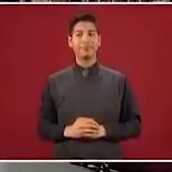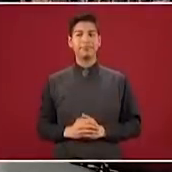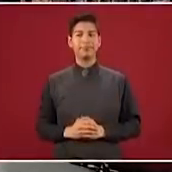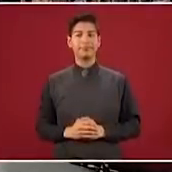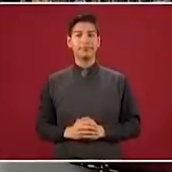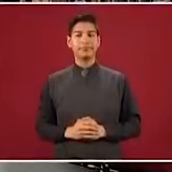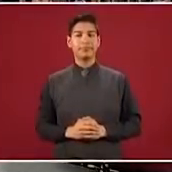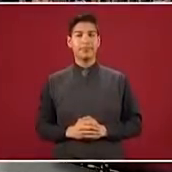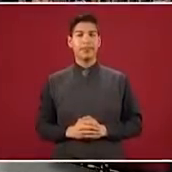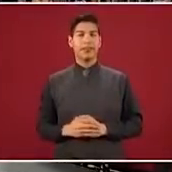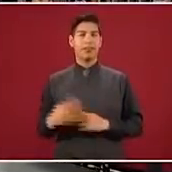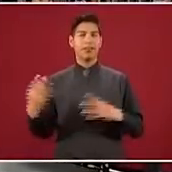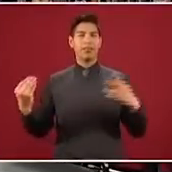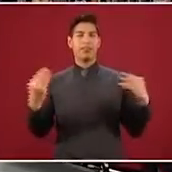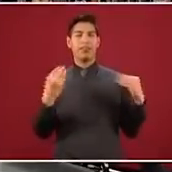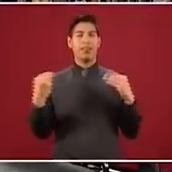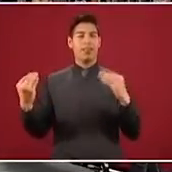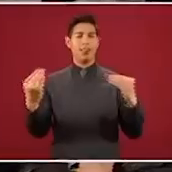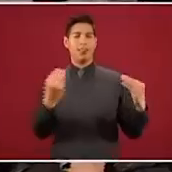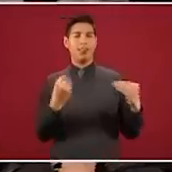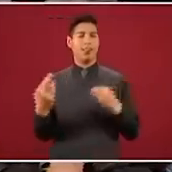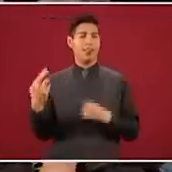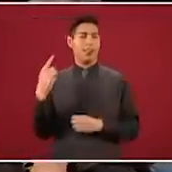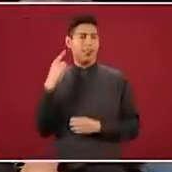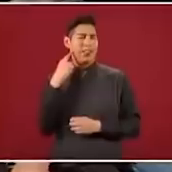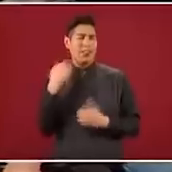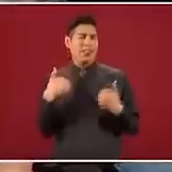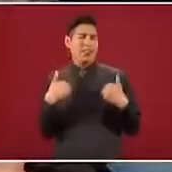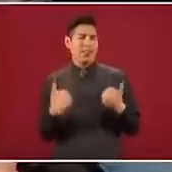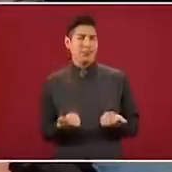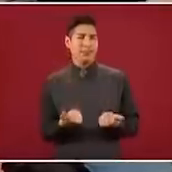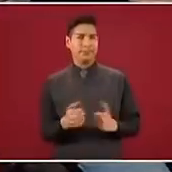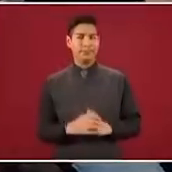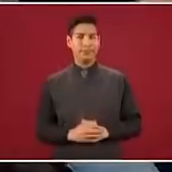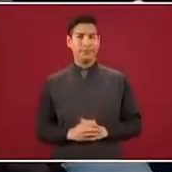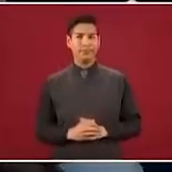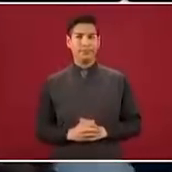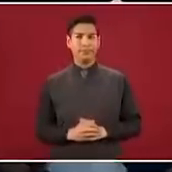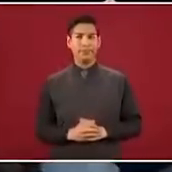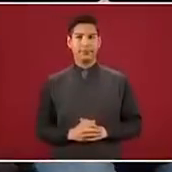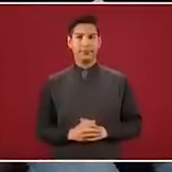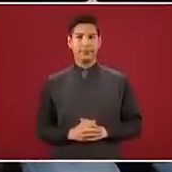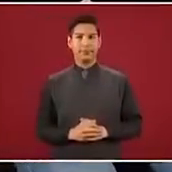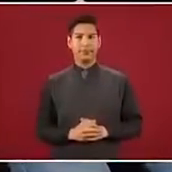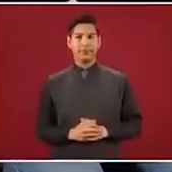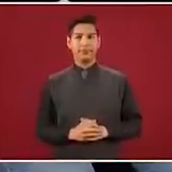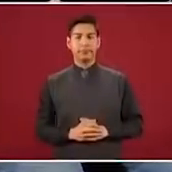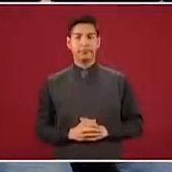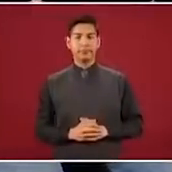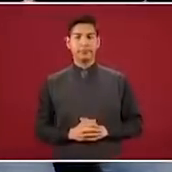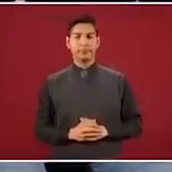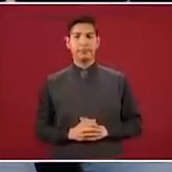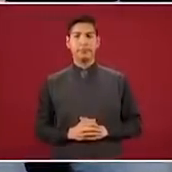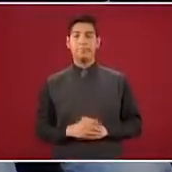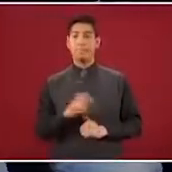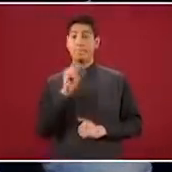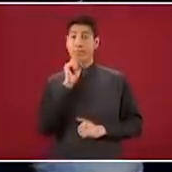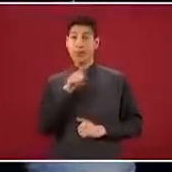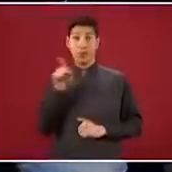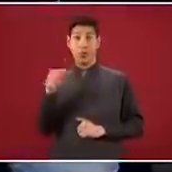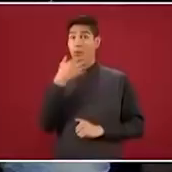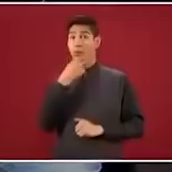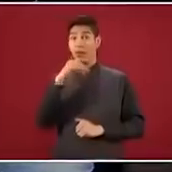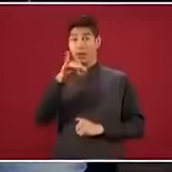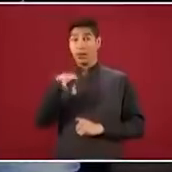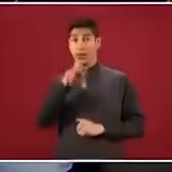Esa ya la revisaron, ya la vio usted, ya la revisó. Ahí la agenda la va a entregar Jesús.